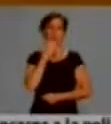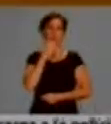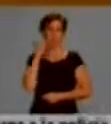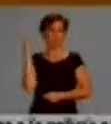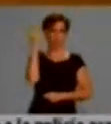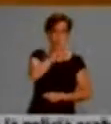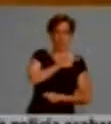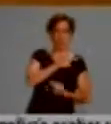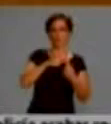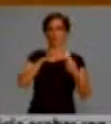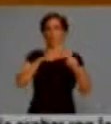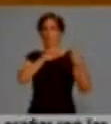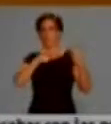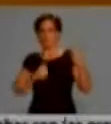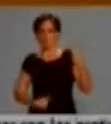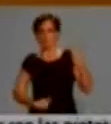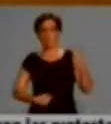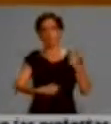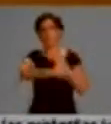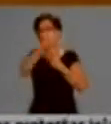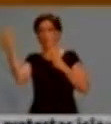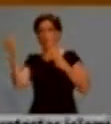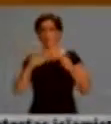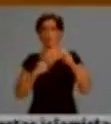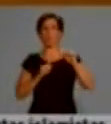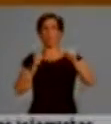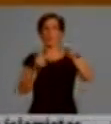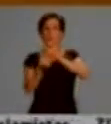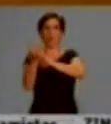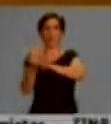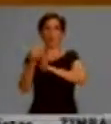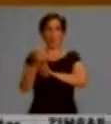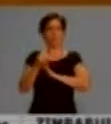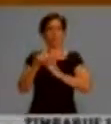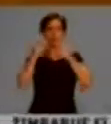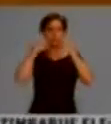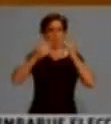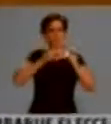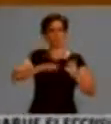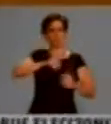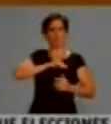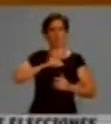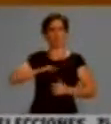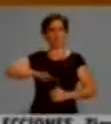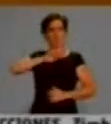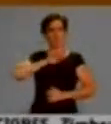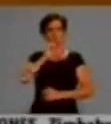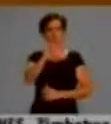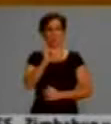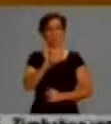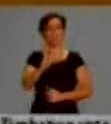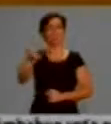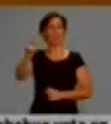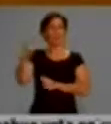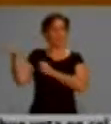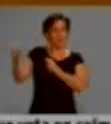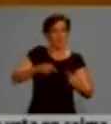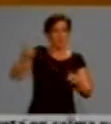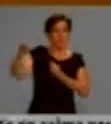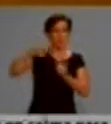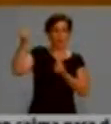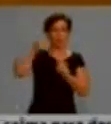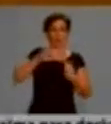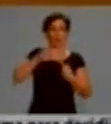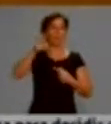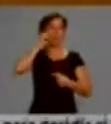norteamericano, el chino o el conjunto de los países emergentes. Y junto a las exportaciones, el turismo internacional ofrece